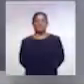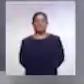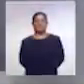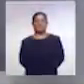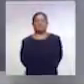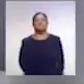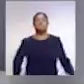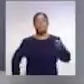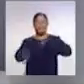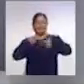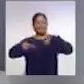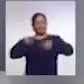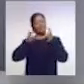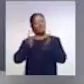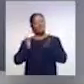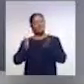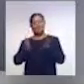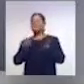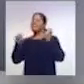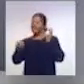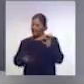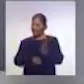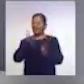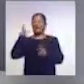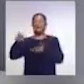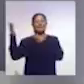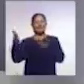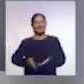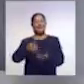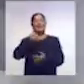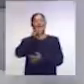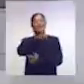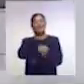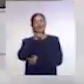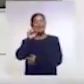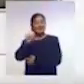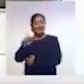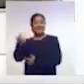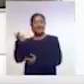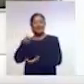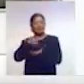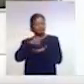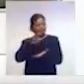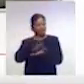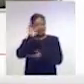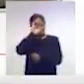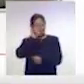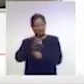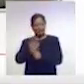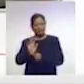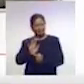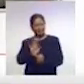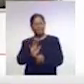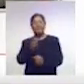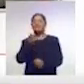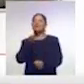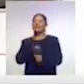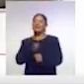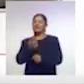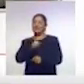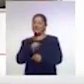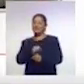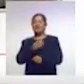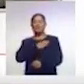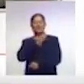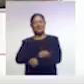Ya estamos de regreso y recibimos nuevamente a Yacir Zárate, quien nos tiene en este momento la agenda cultural de esta semana. Yacir, buenas tardes. ¿Qué